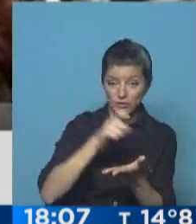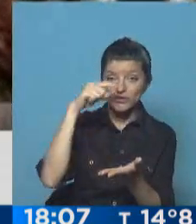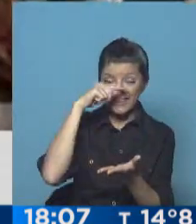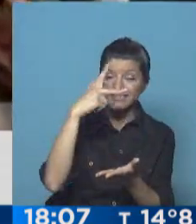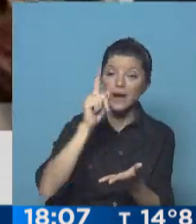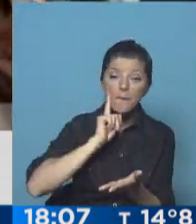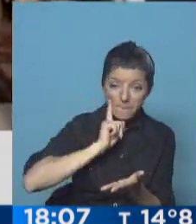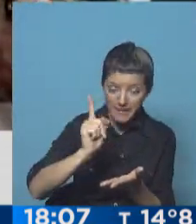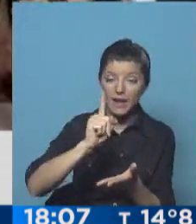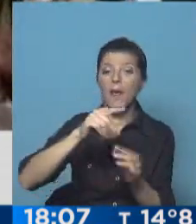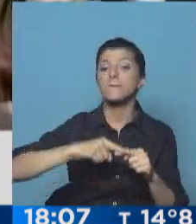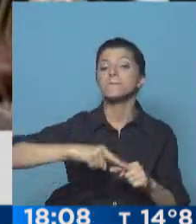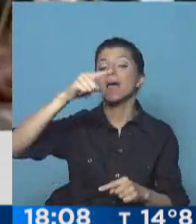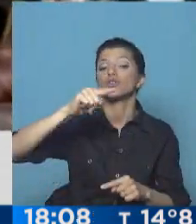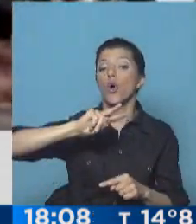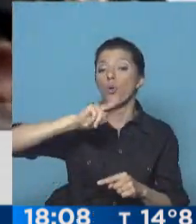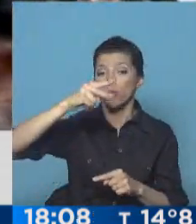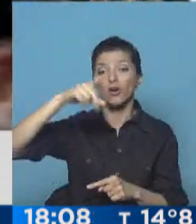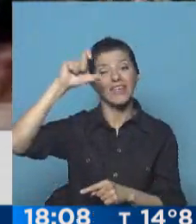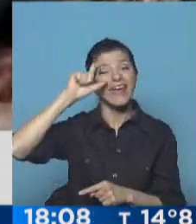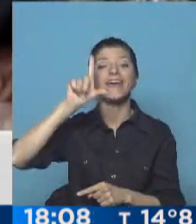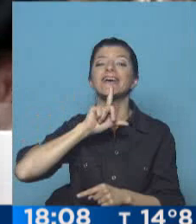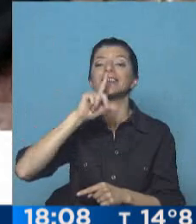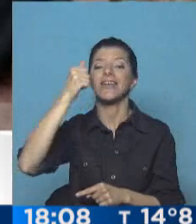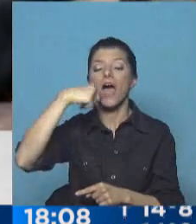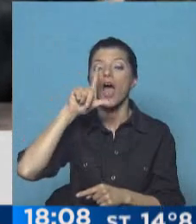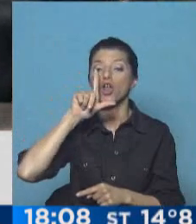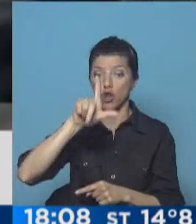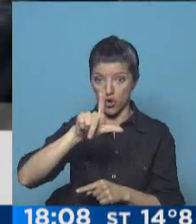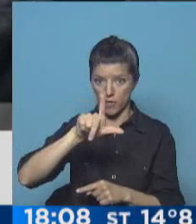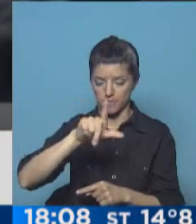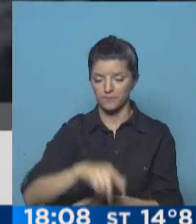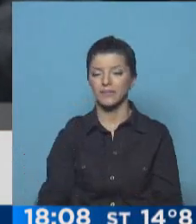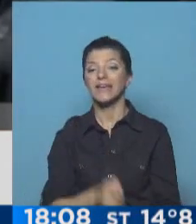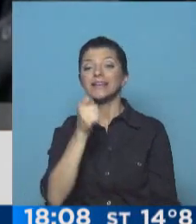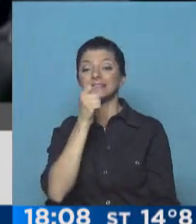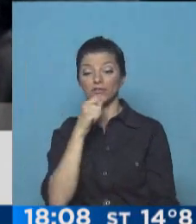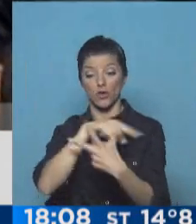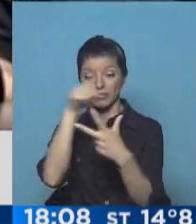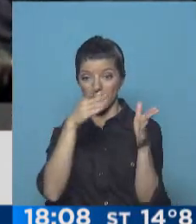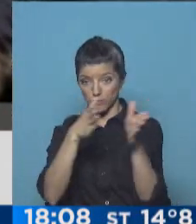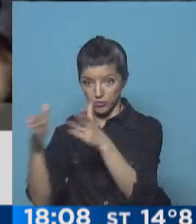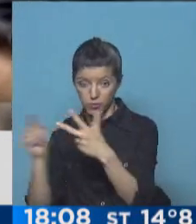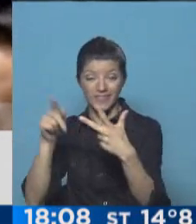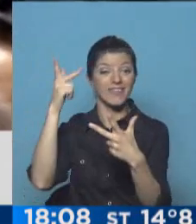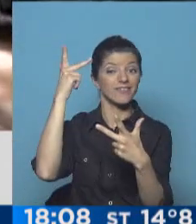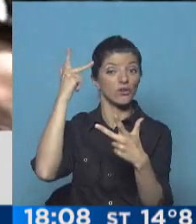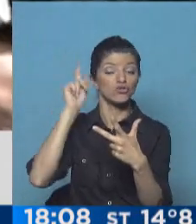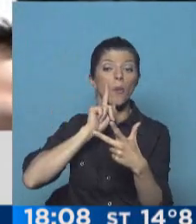173.000 metros cúbicos de etanol. Si tenemos tres módulos de 18.000, vamos a estar